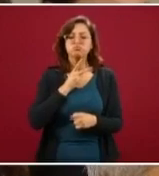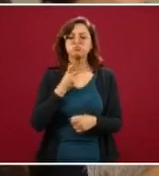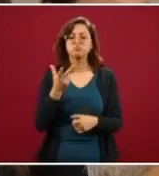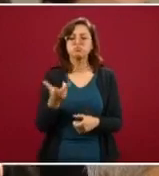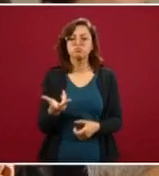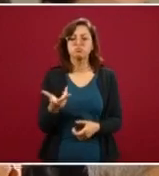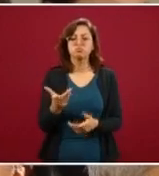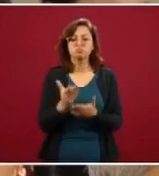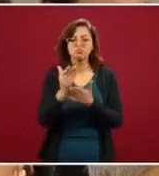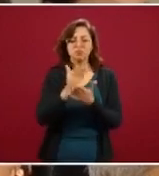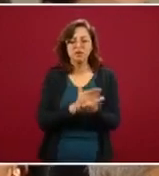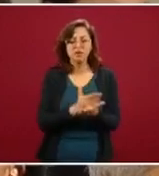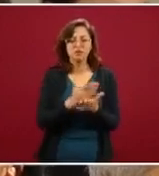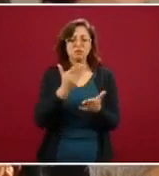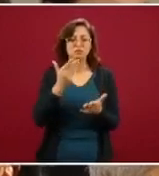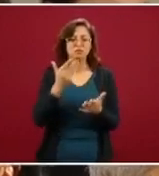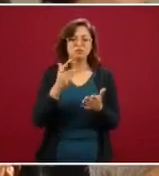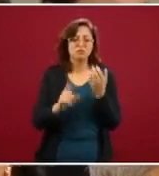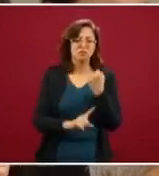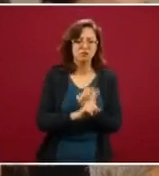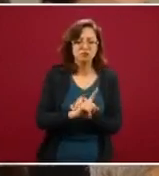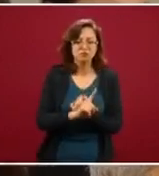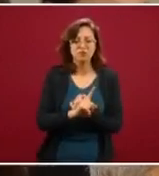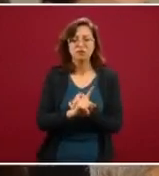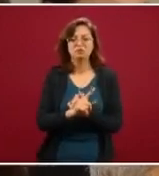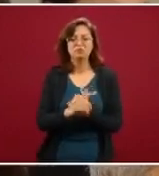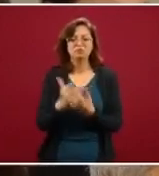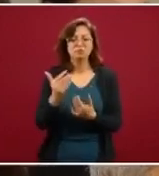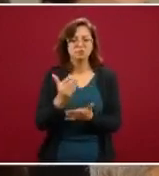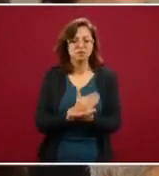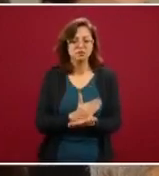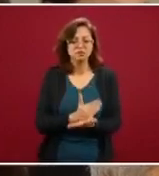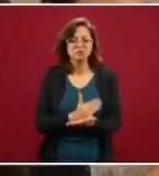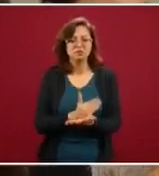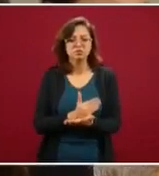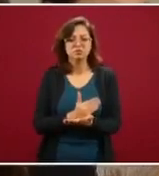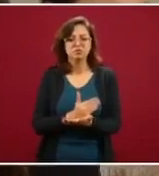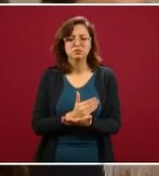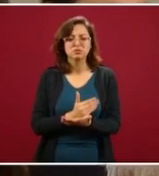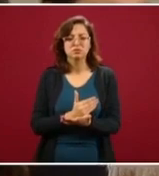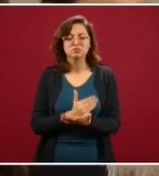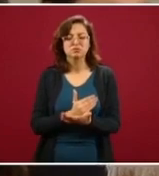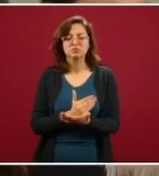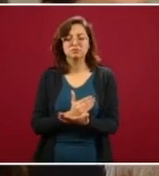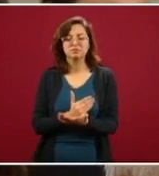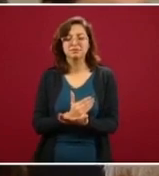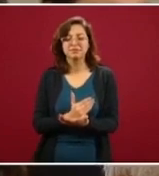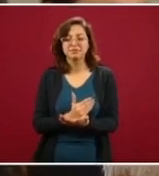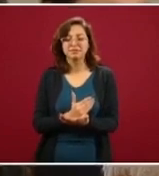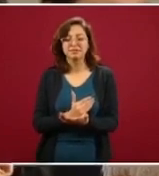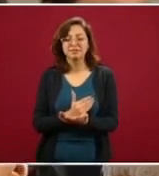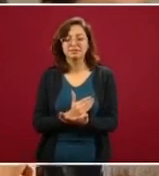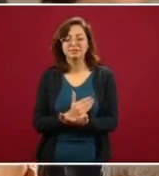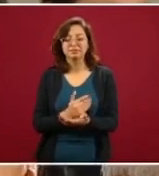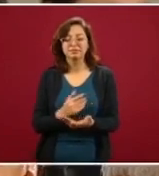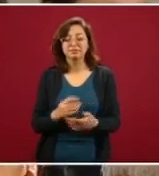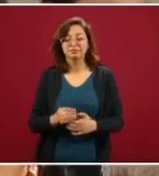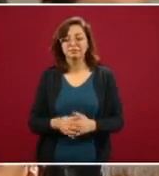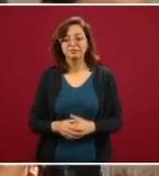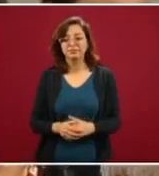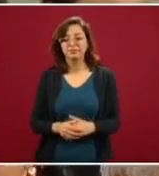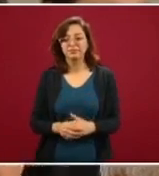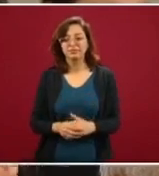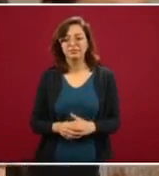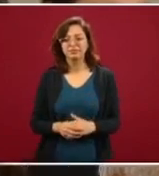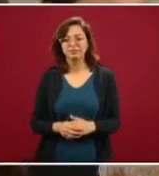precios, pero no deja de ser un problema. Y adicional, al cero crecimiento económico ya por 2 años,